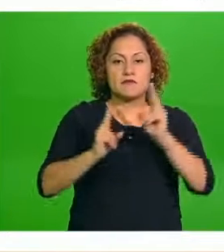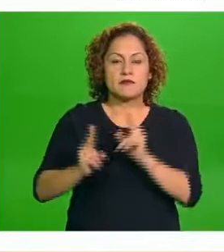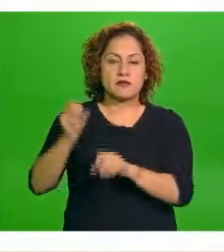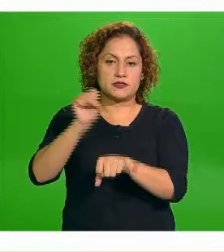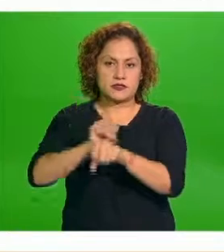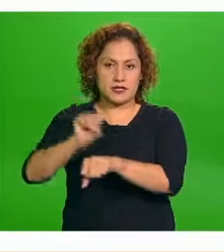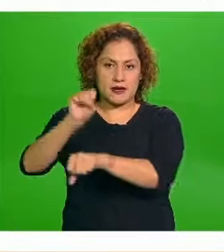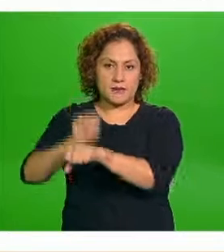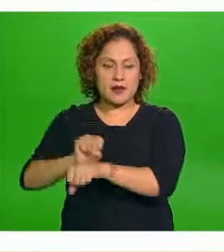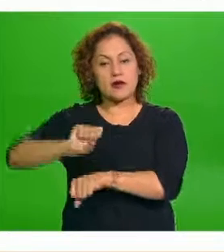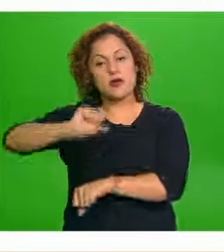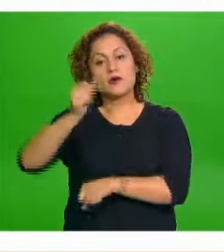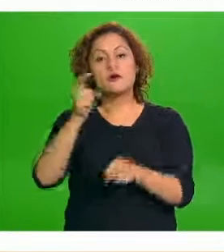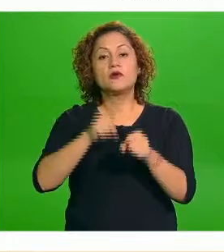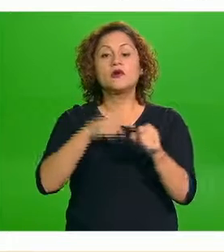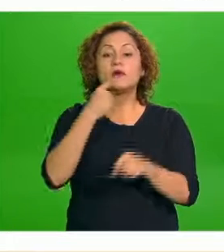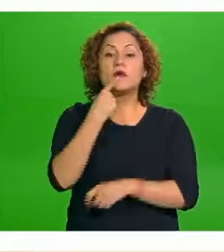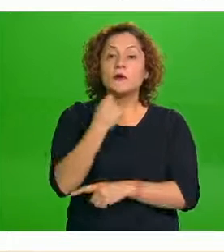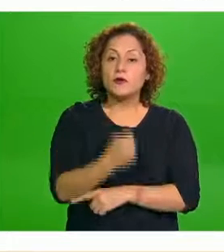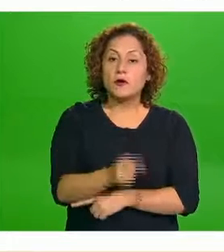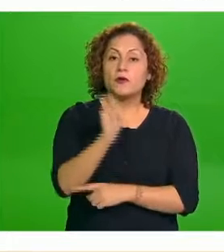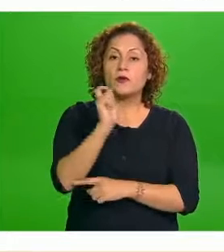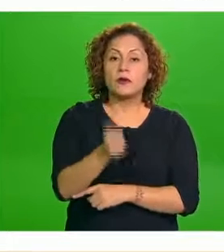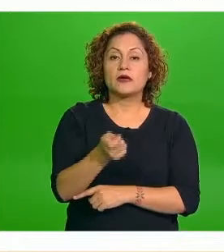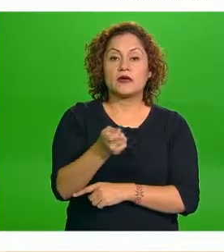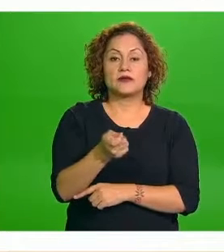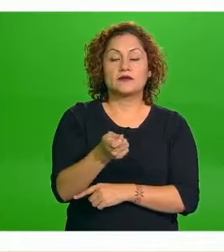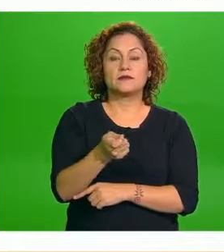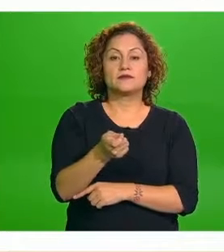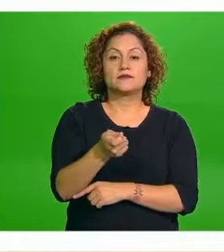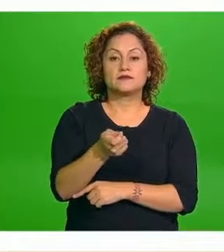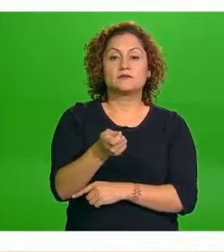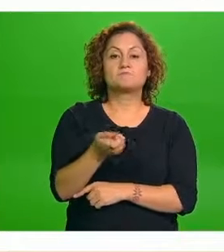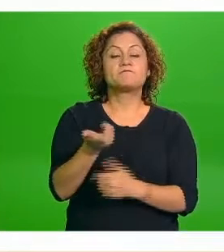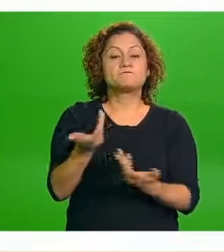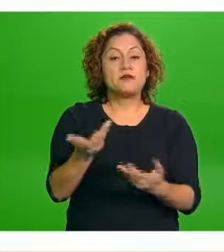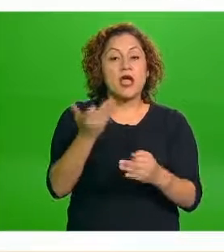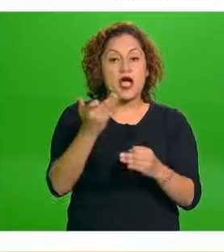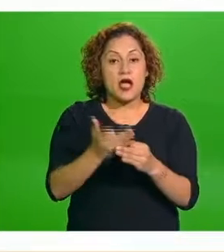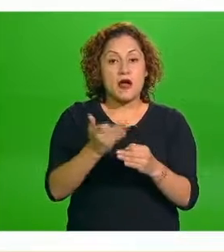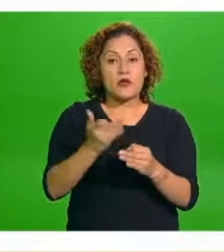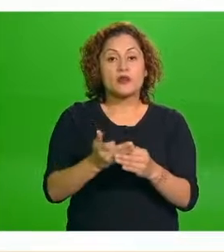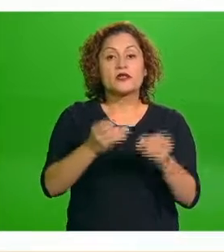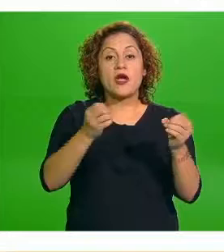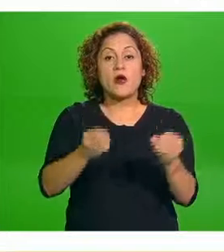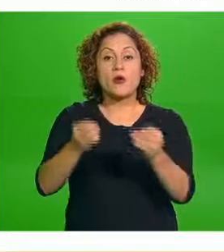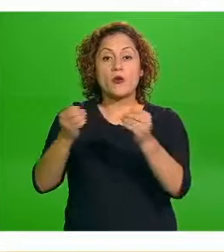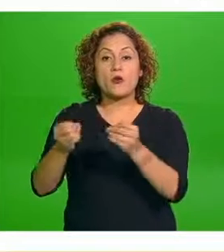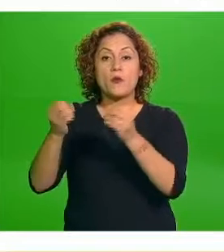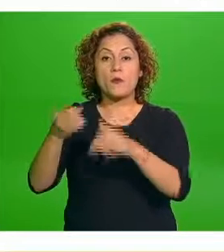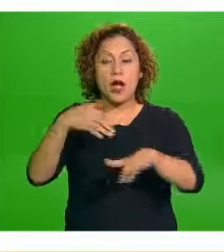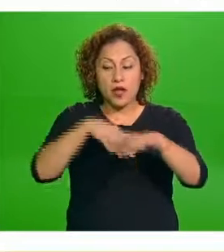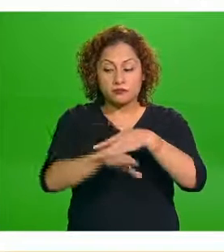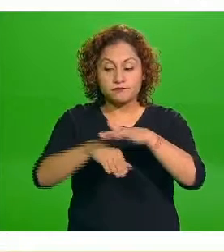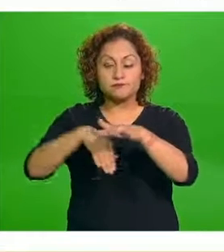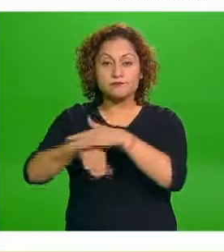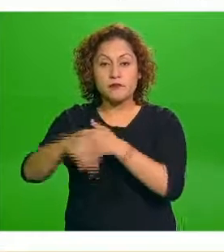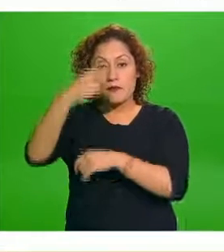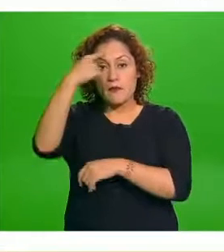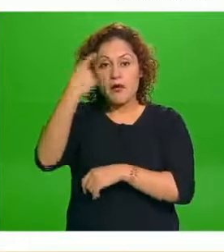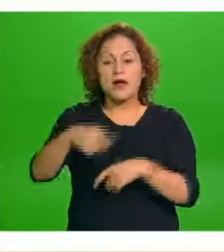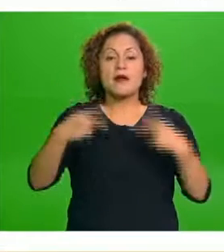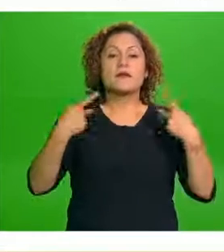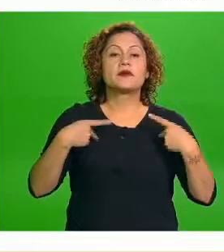que tienen en tono rojo es la que nos representa la ocupación de camas generales. Como ya lo hemos mencionado en otras ocasiones, pues